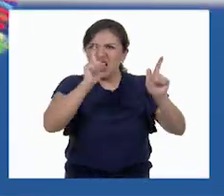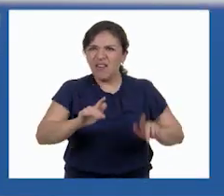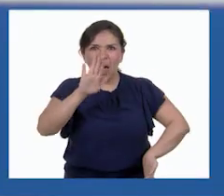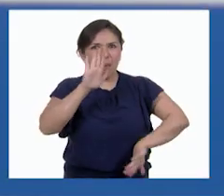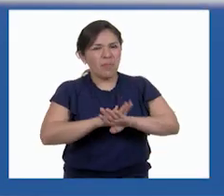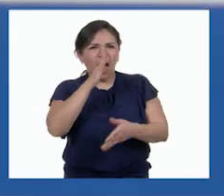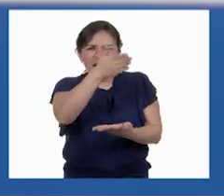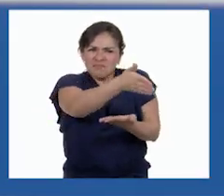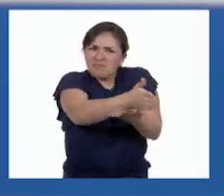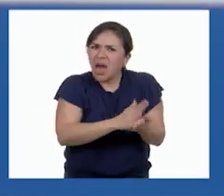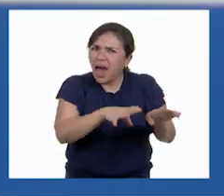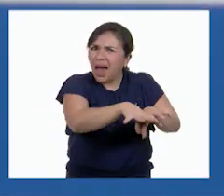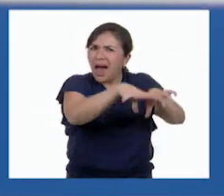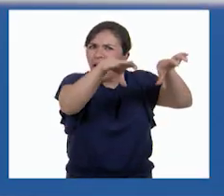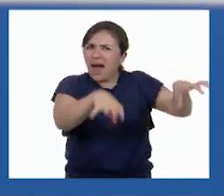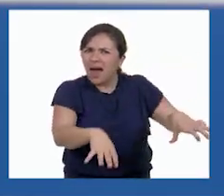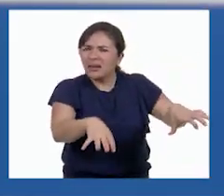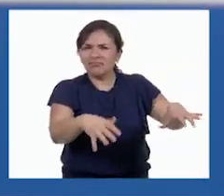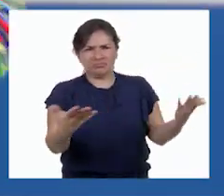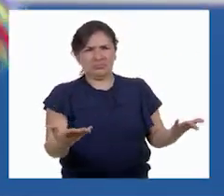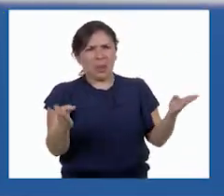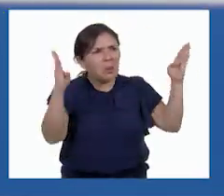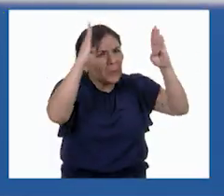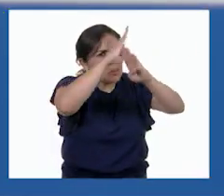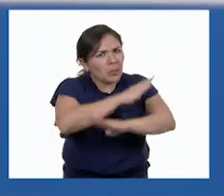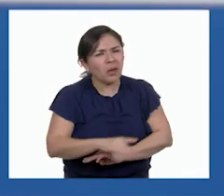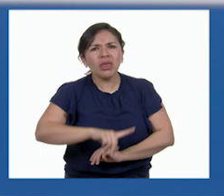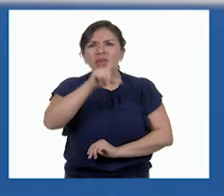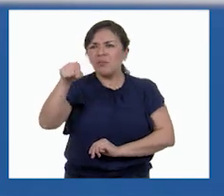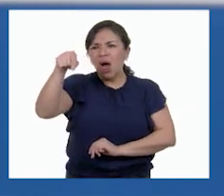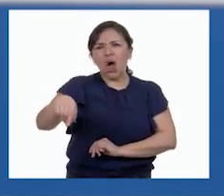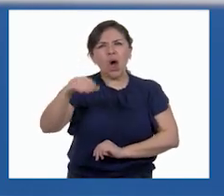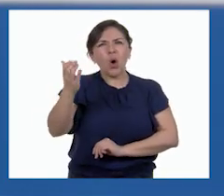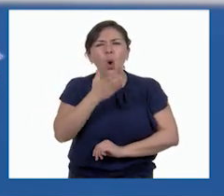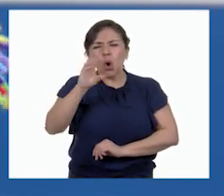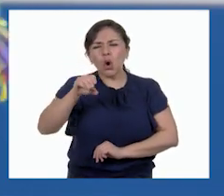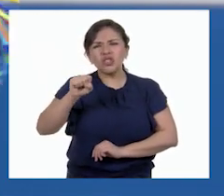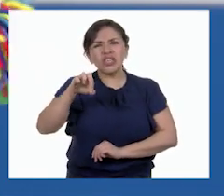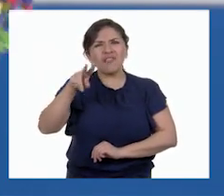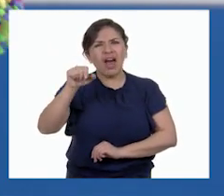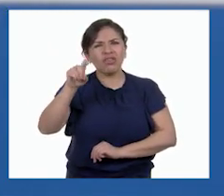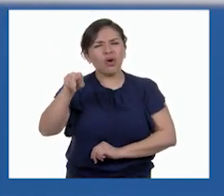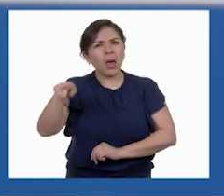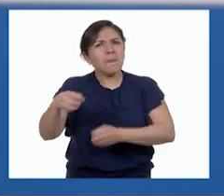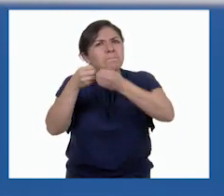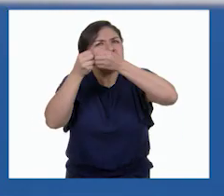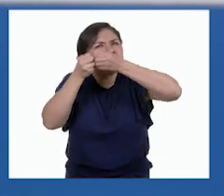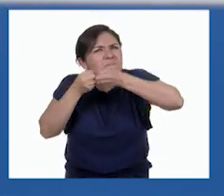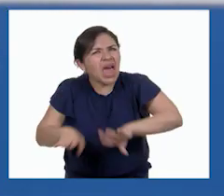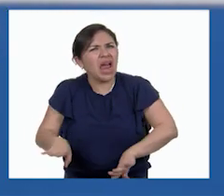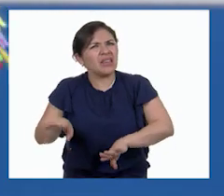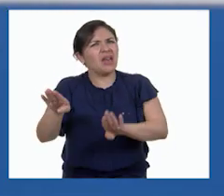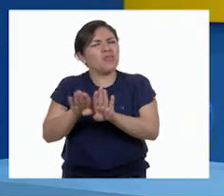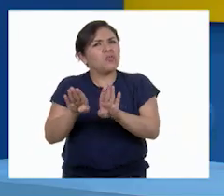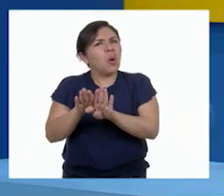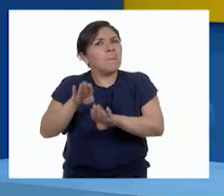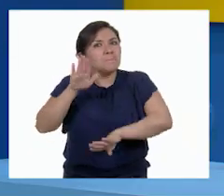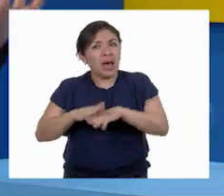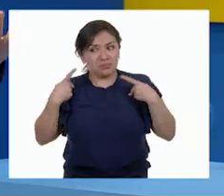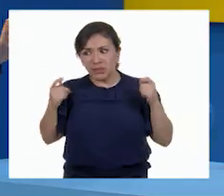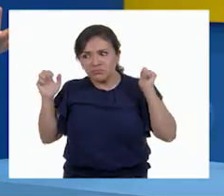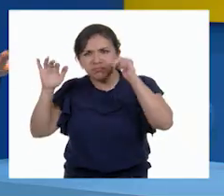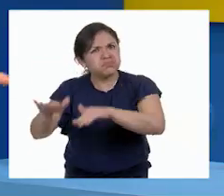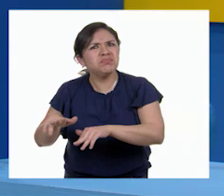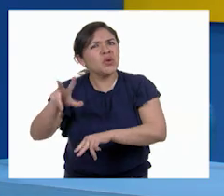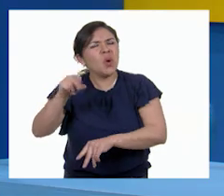tan divididos entre sí y los conservadores que habían perdido tanta influencia? Era